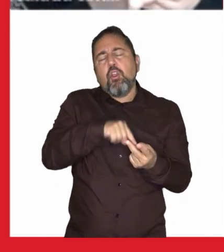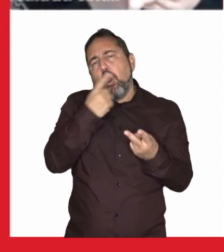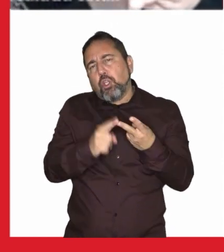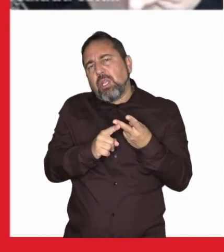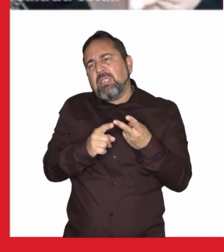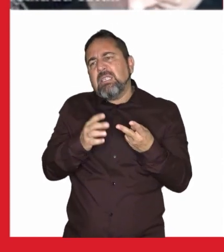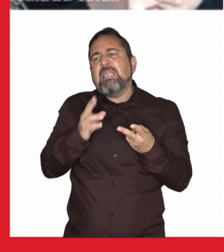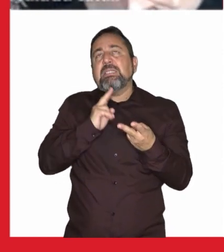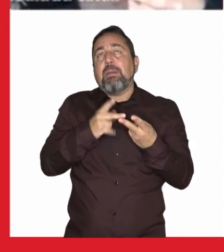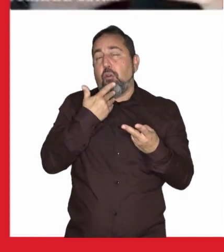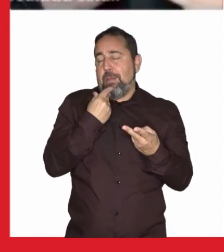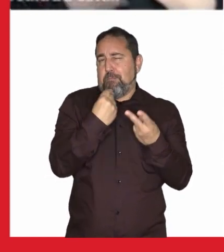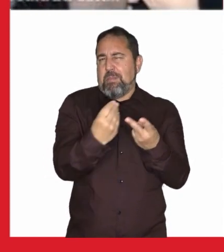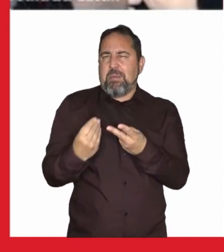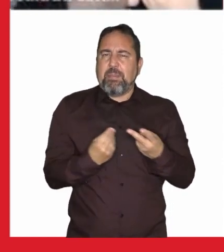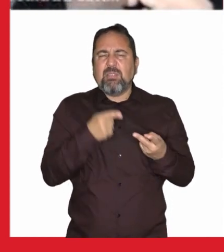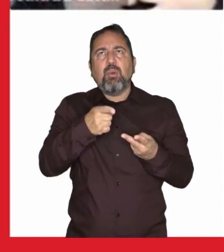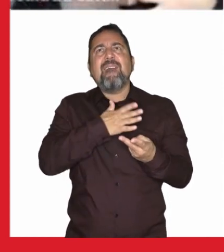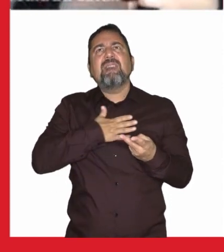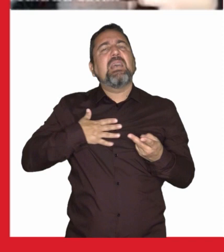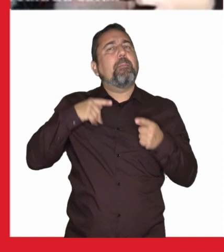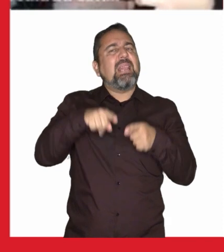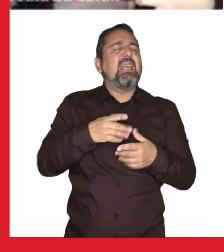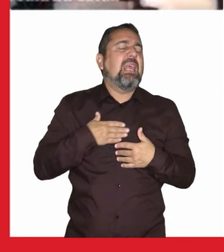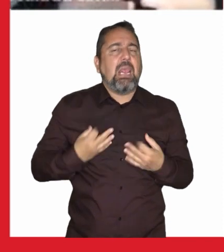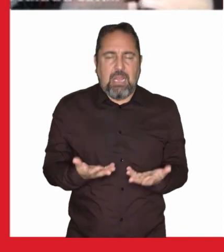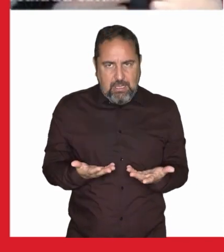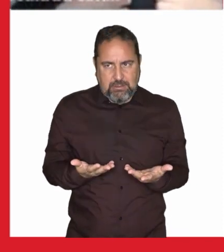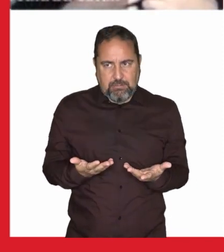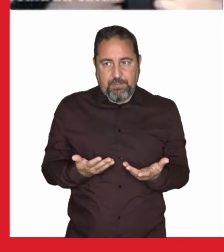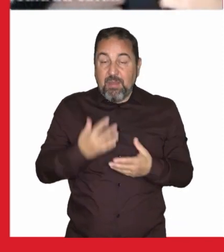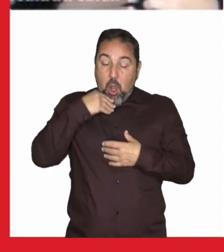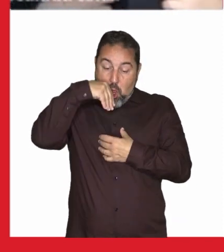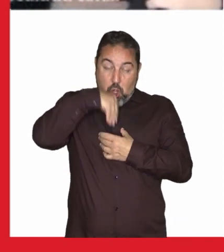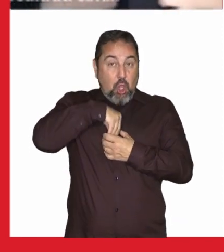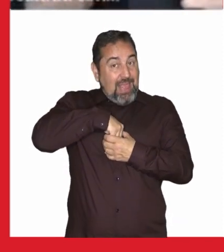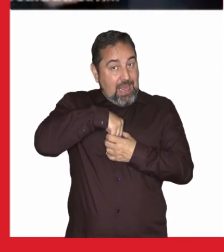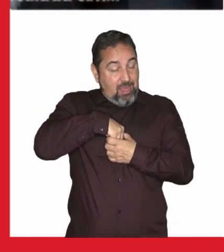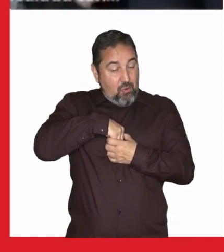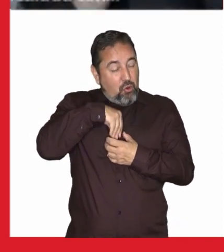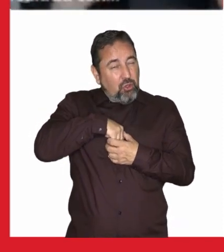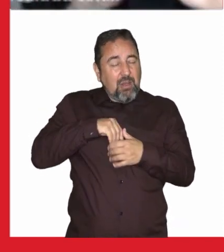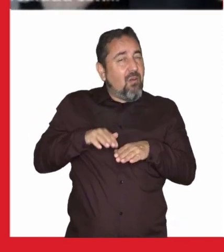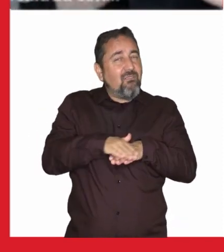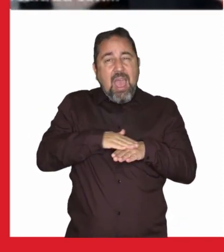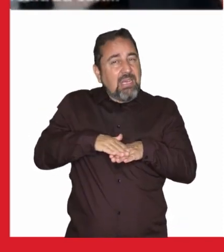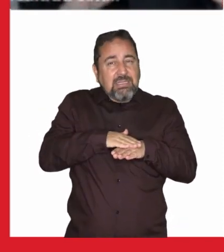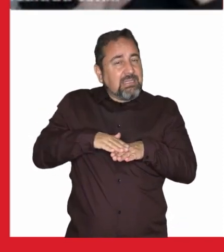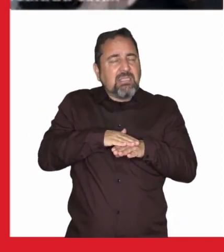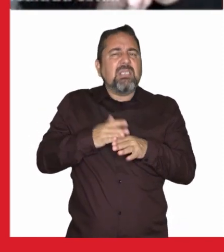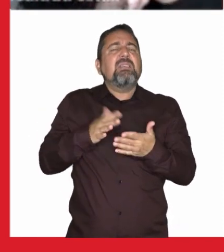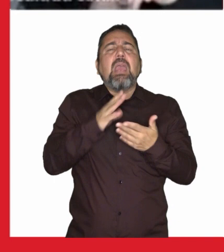y otra parte que es muy de conocer bien qué es lo que tú quieres para ti. ¿De acuerdo? El contenido que tiene que tener